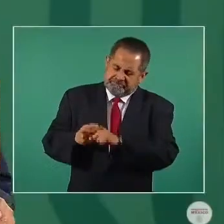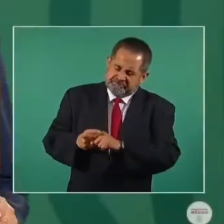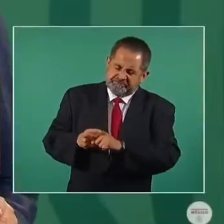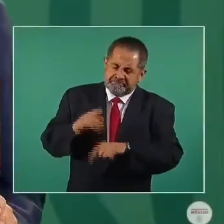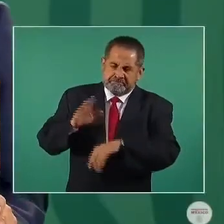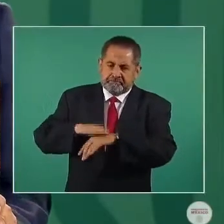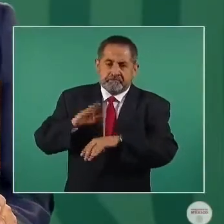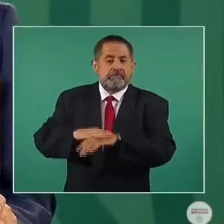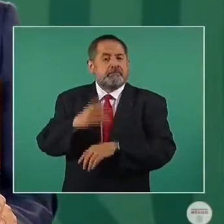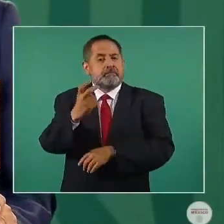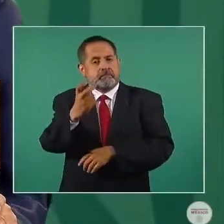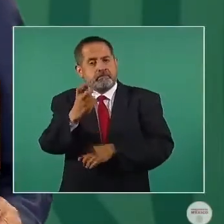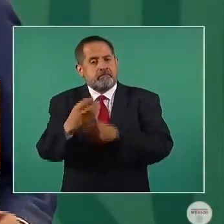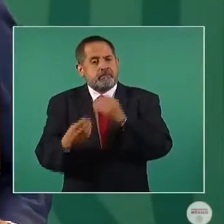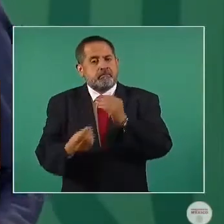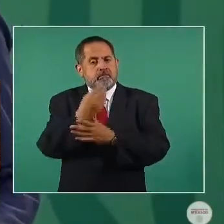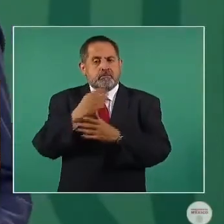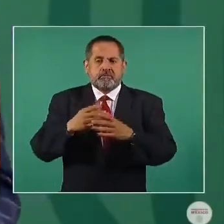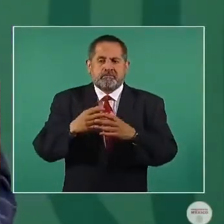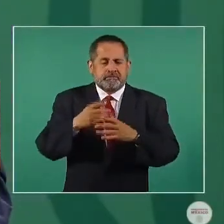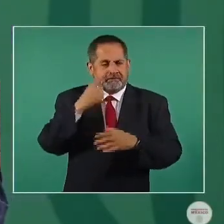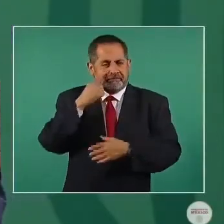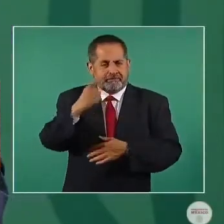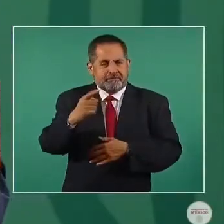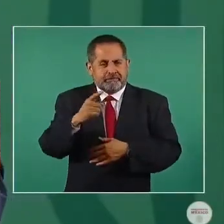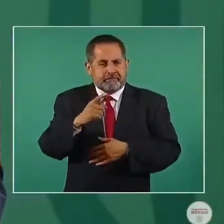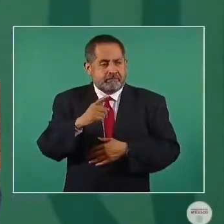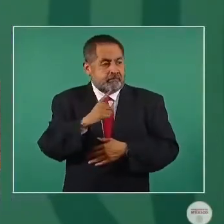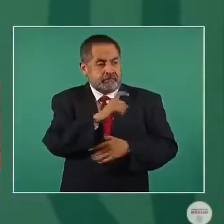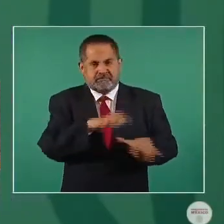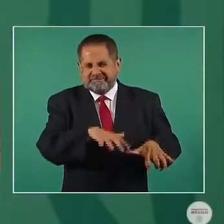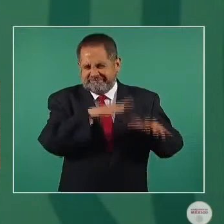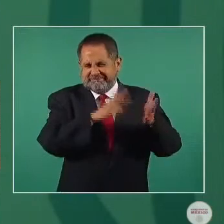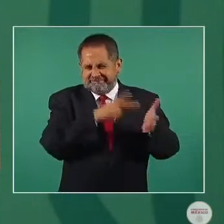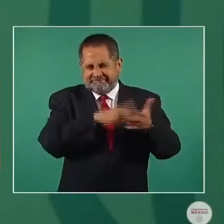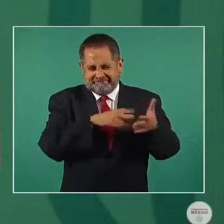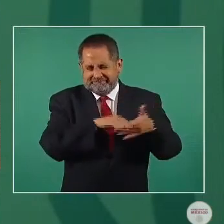estamos construyendo la nueva refinería, esta que se inunda cada rato.